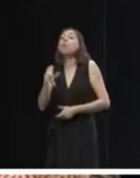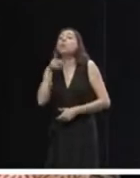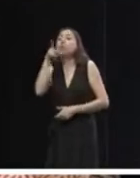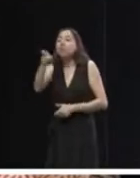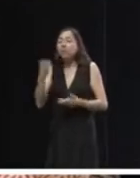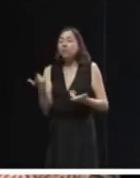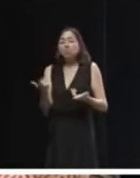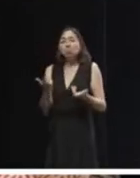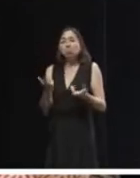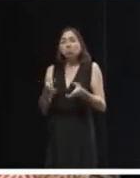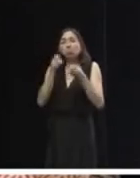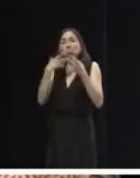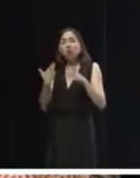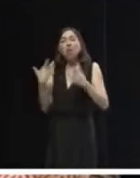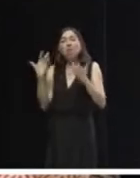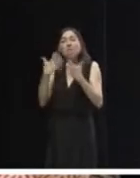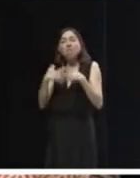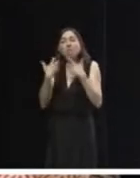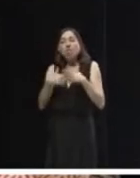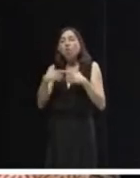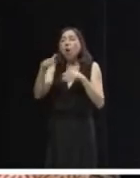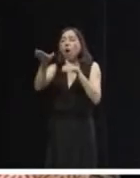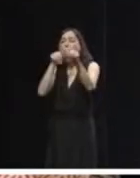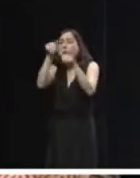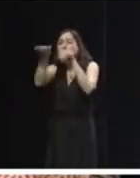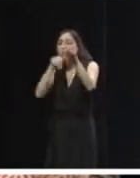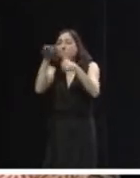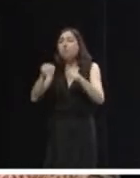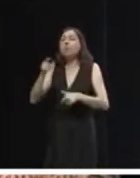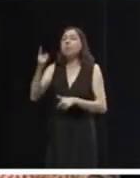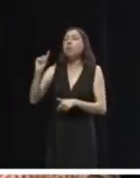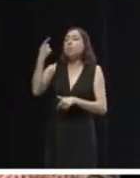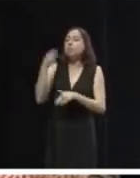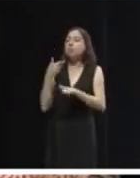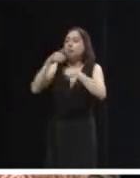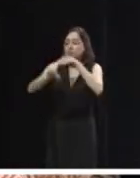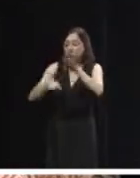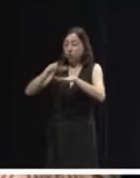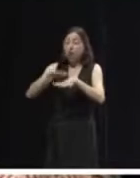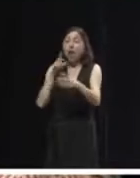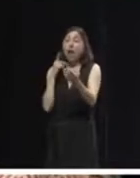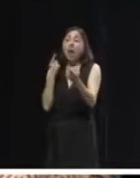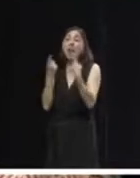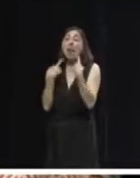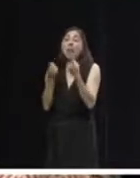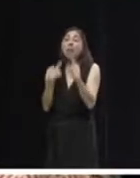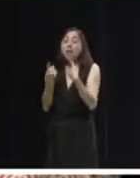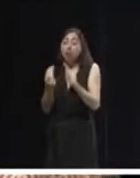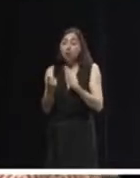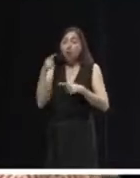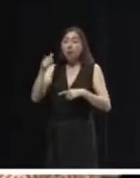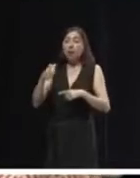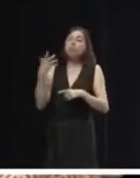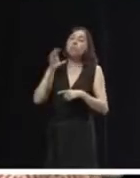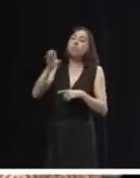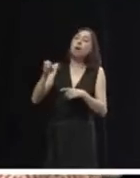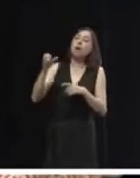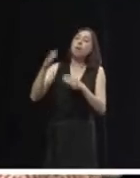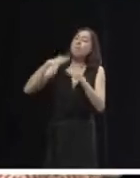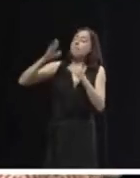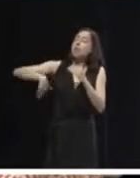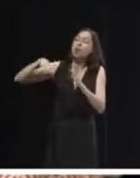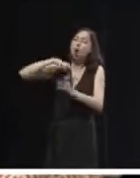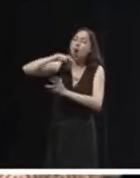función fática, interpela, y es el primer paso para el diálogo. En este país hace falta menos ruido mediático, más